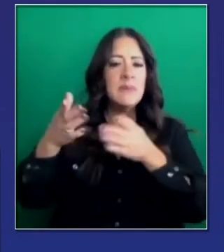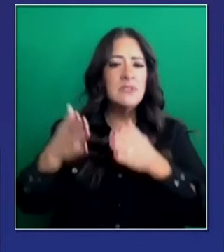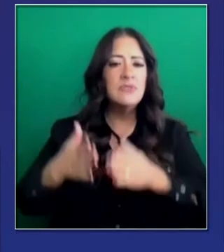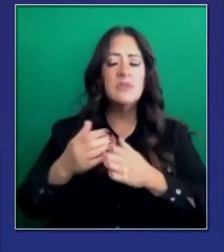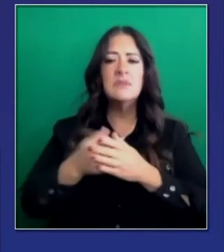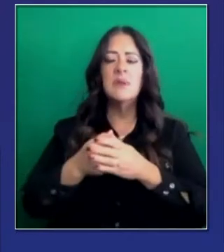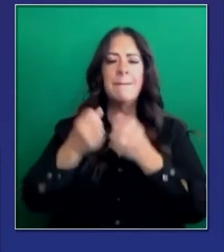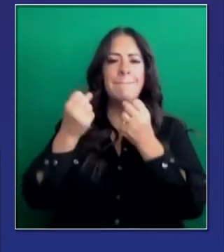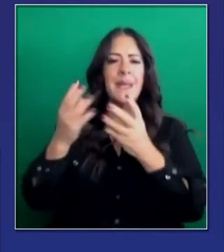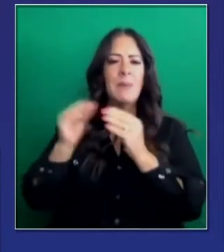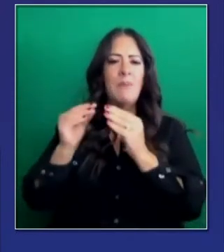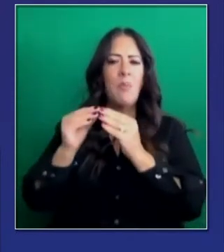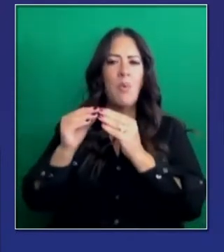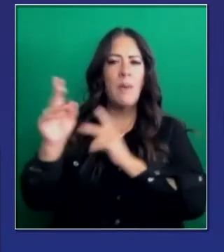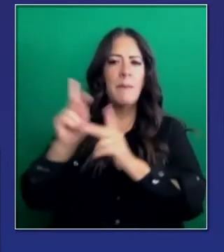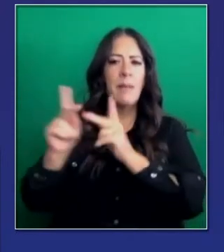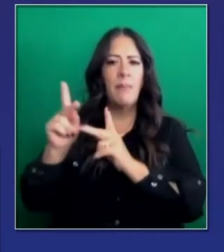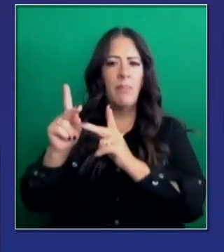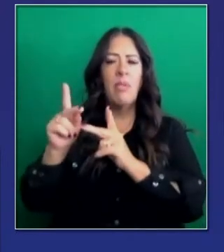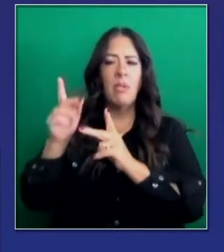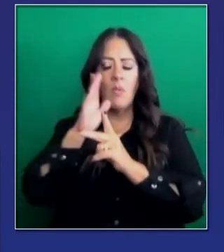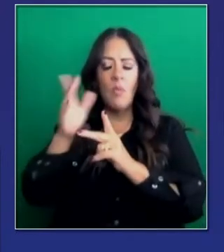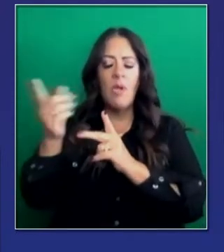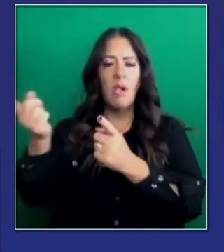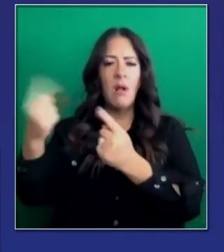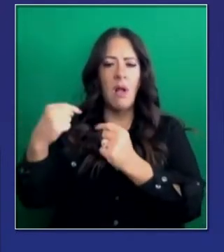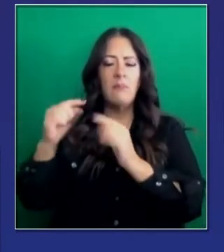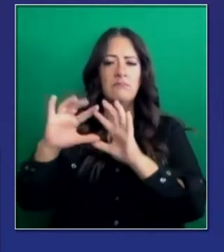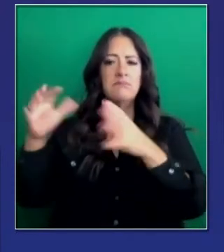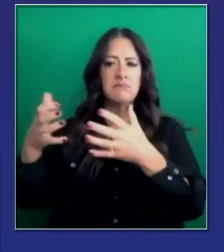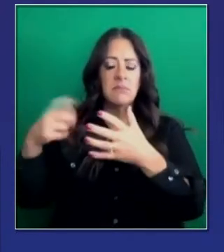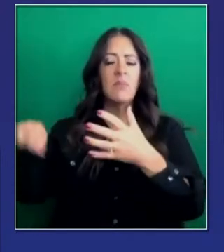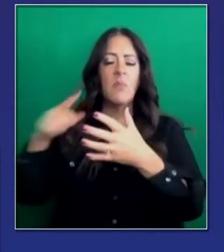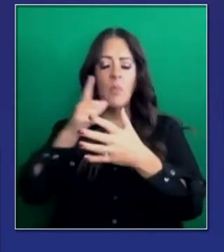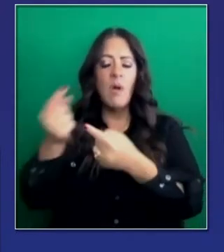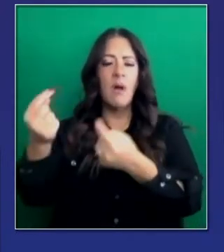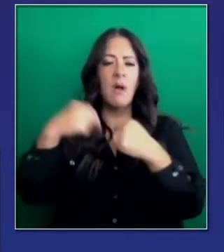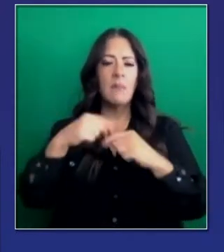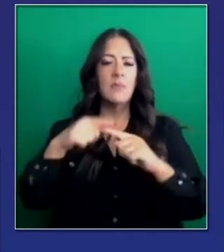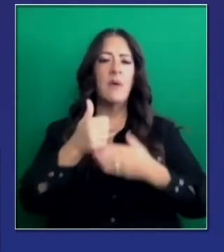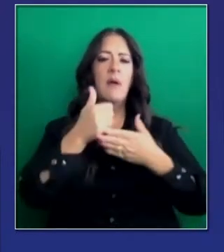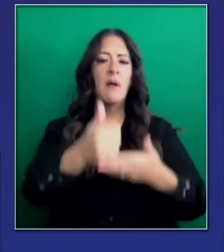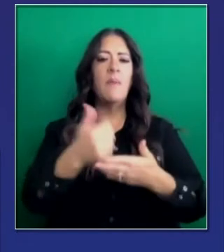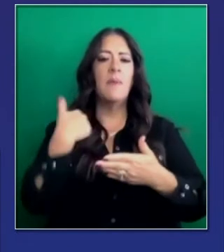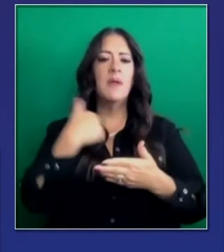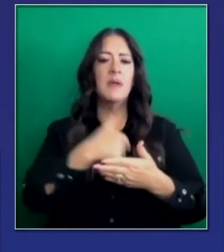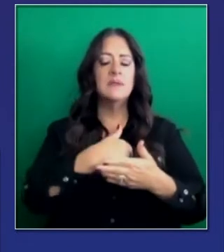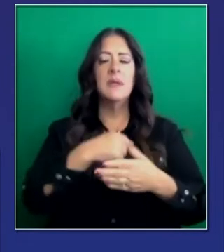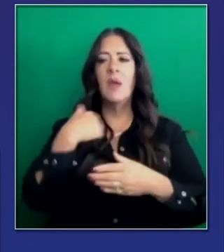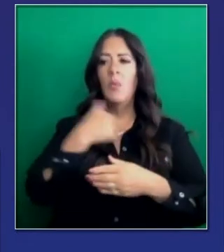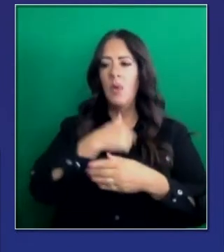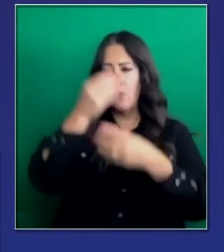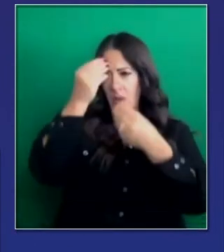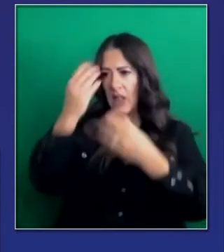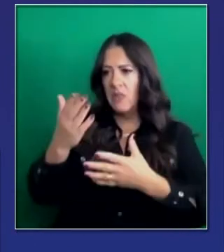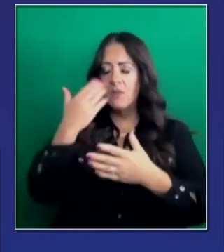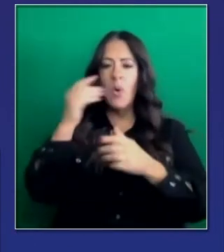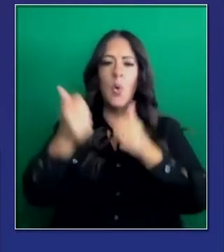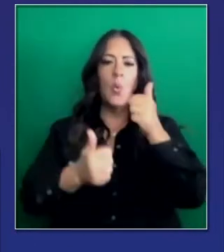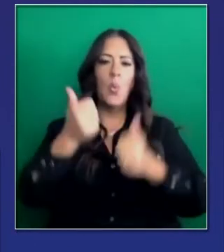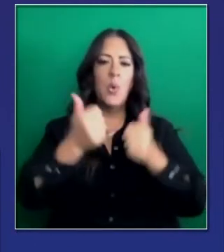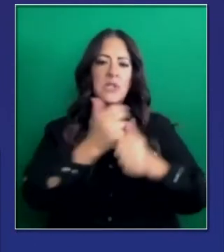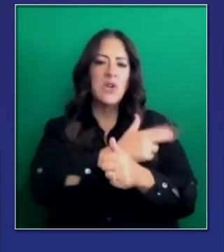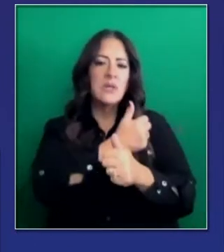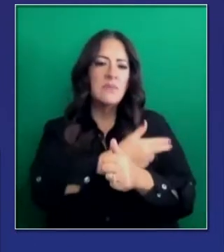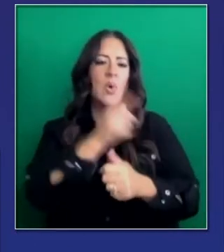contratistas que ya estarán aterrizando en el proceso en este momento de identificar exactamente a dónde irán pero tenemos